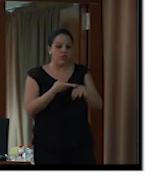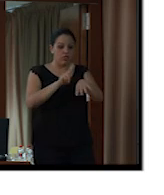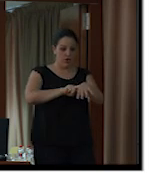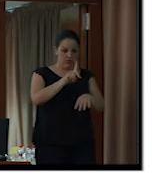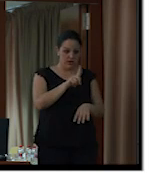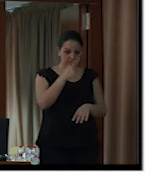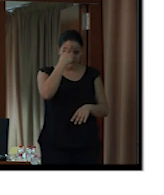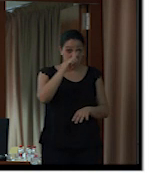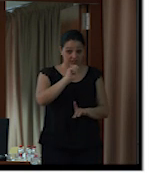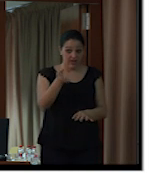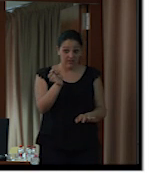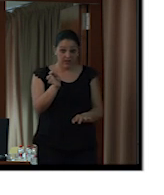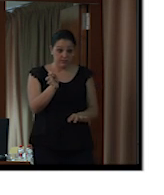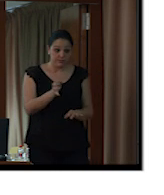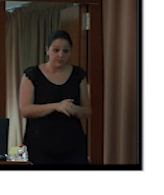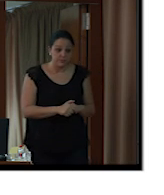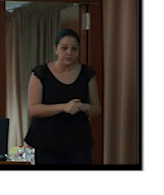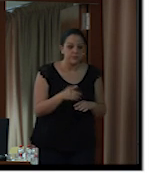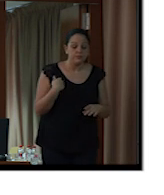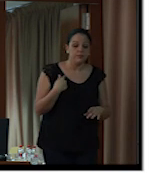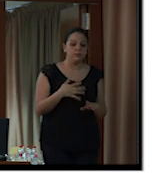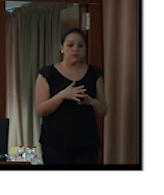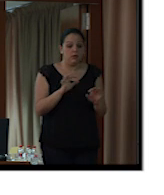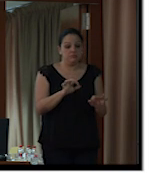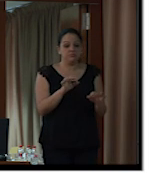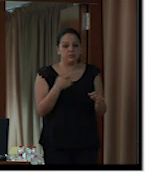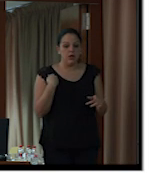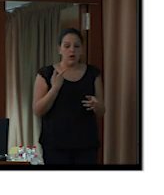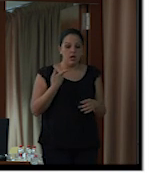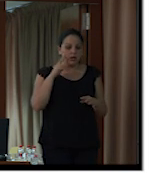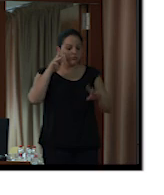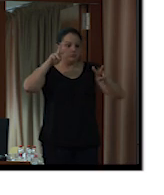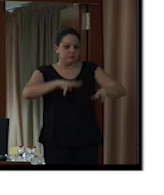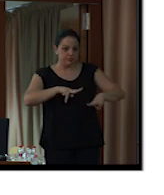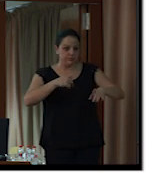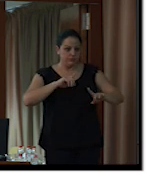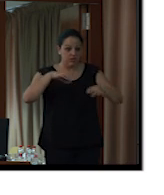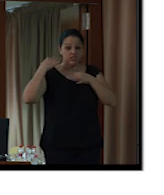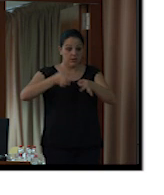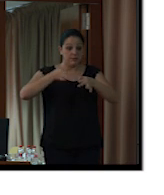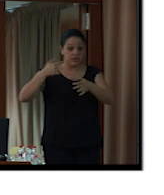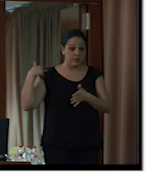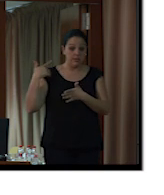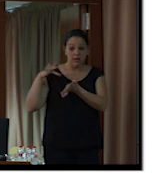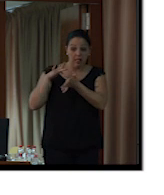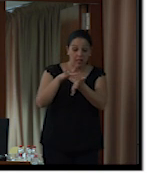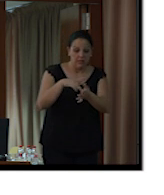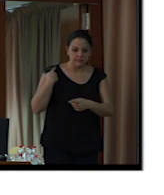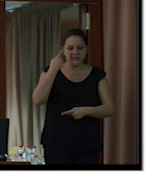La importancia de los trastornos del sueño en etiología, sabéis que ha sido reconocida desde siempre, pero es que últimamente es cuando realmente lo hemos empezado a